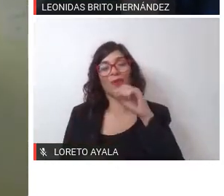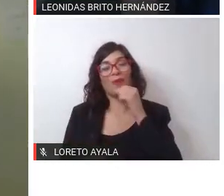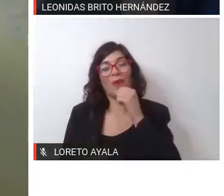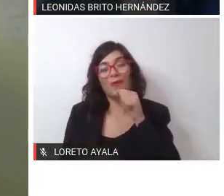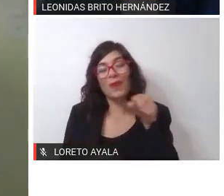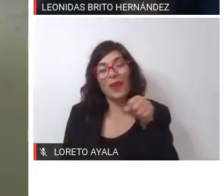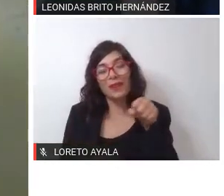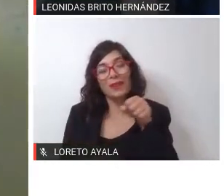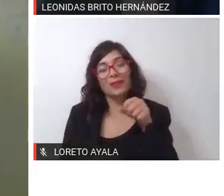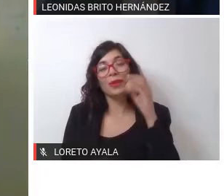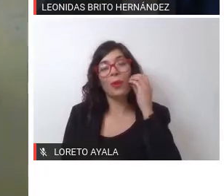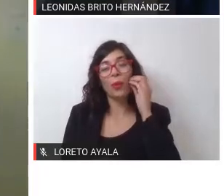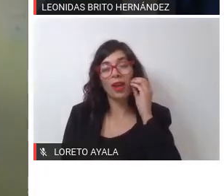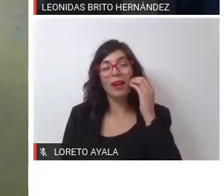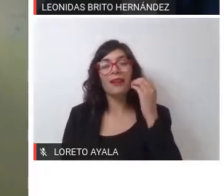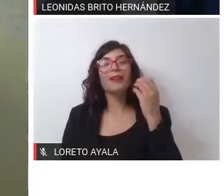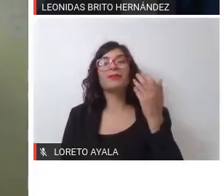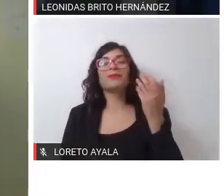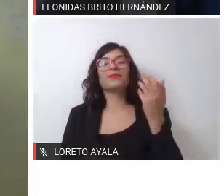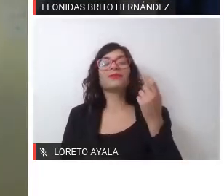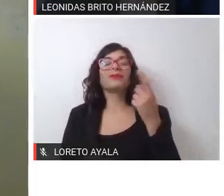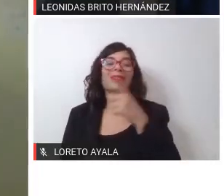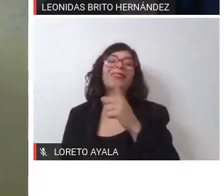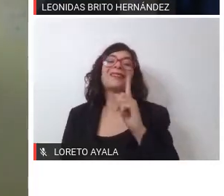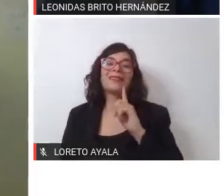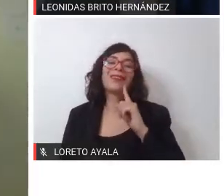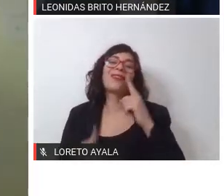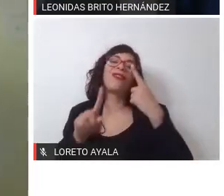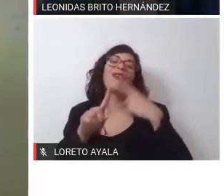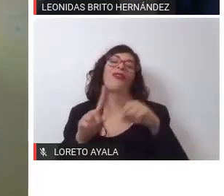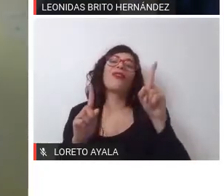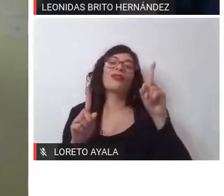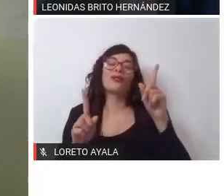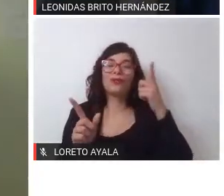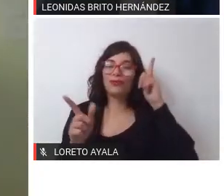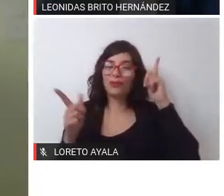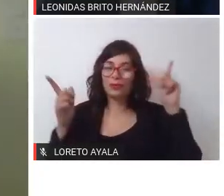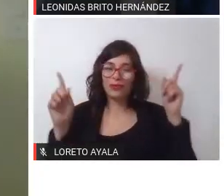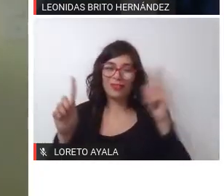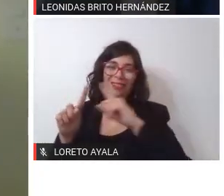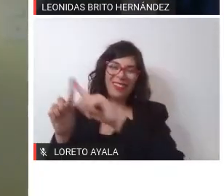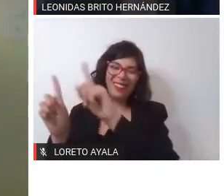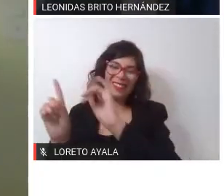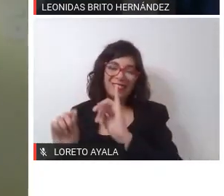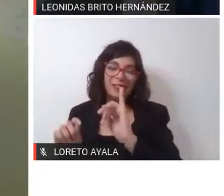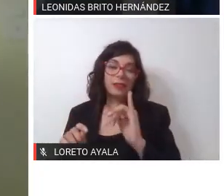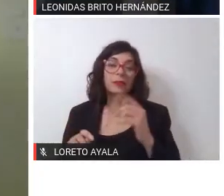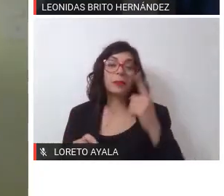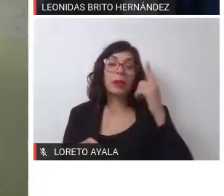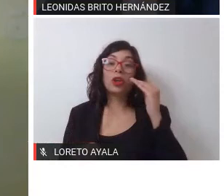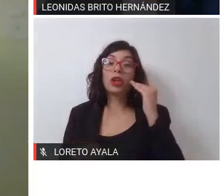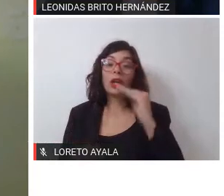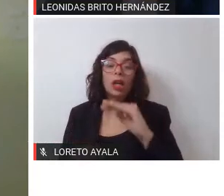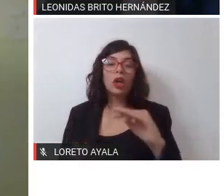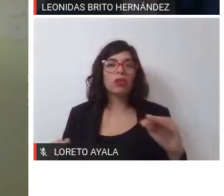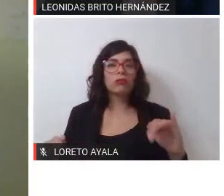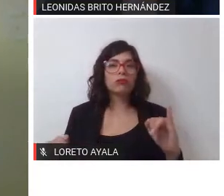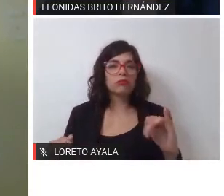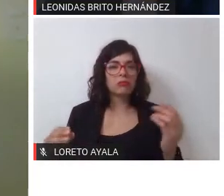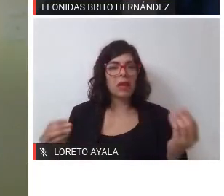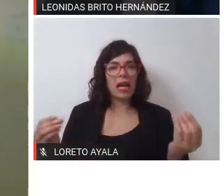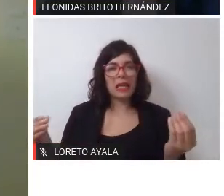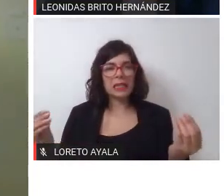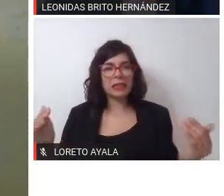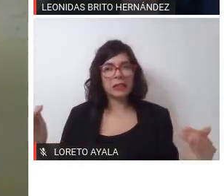mundo rural, aún tienen otro tipo de música, otro tipo, pero hoy día se acerca. Por lo tanto, creo